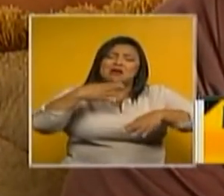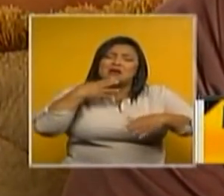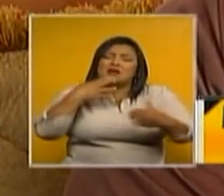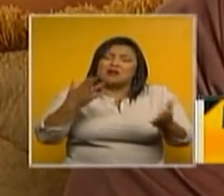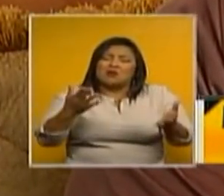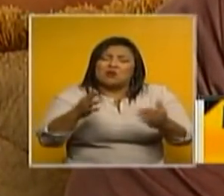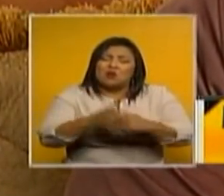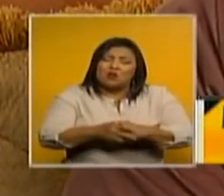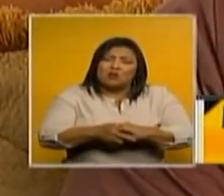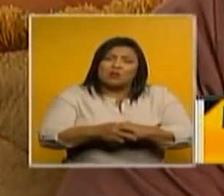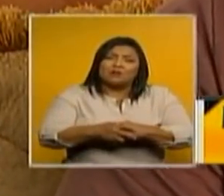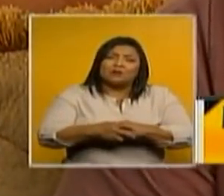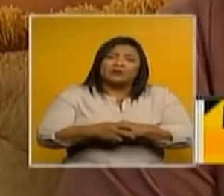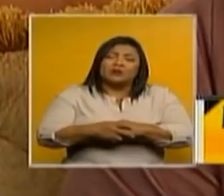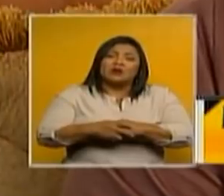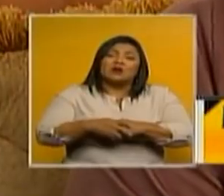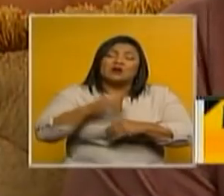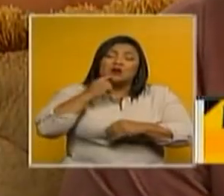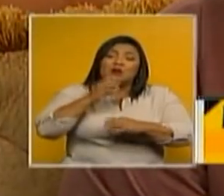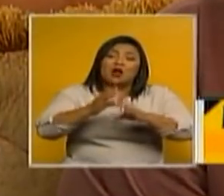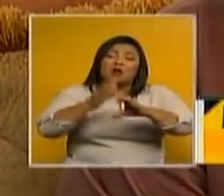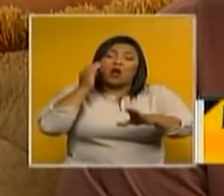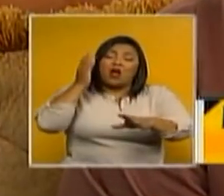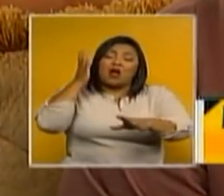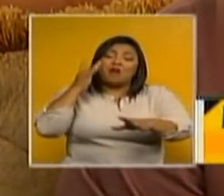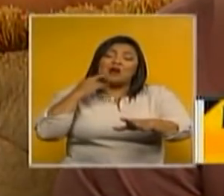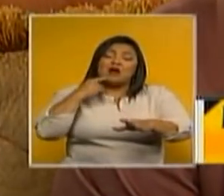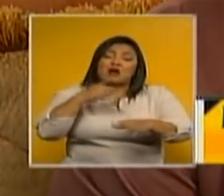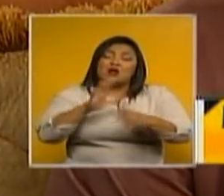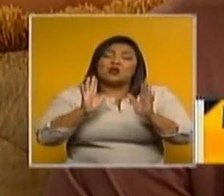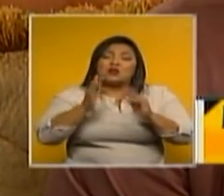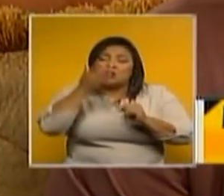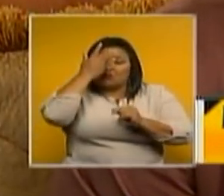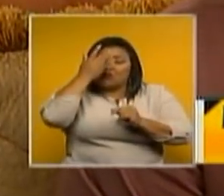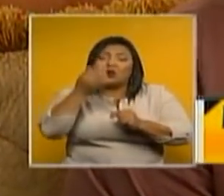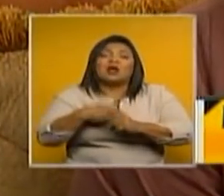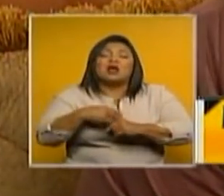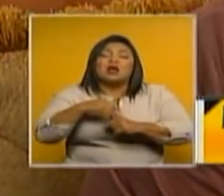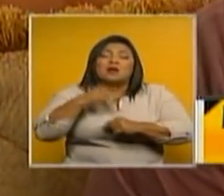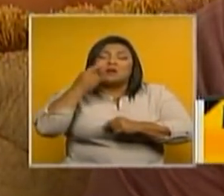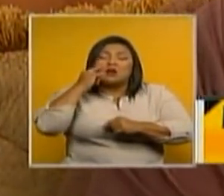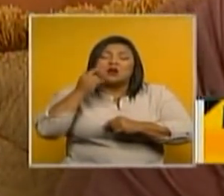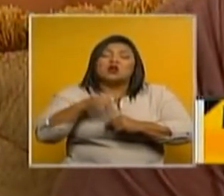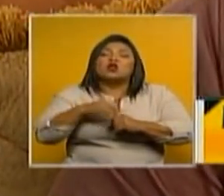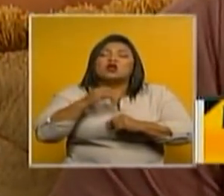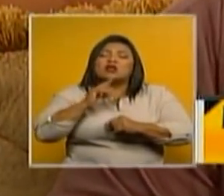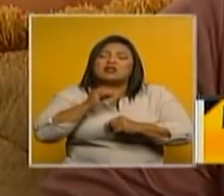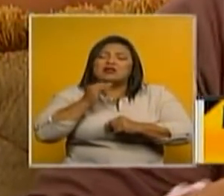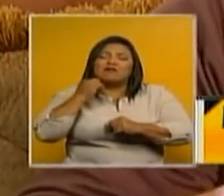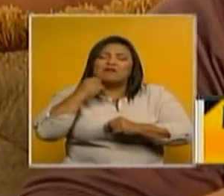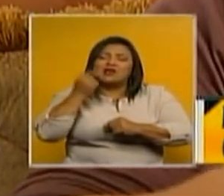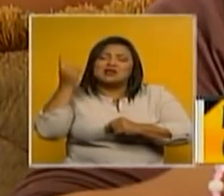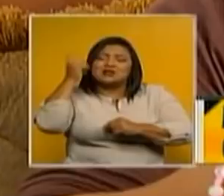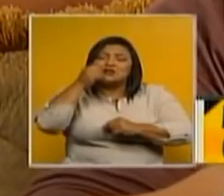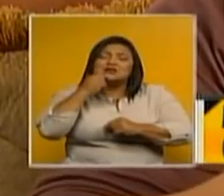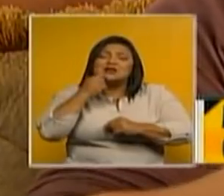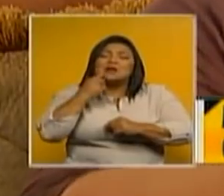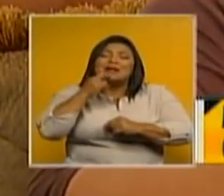decían en el expreso anormal, porque mi niño tiene problemas para pronunciar la letra R. Y me lo metieron una vez